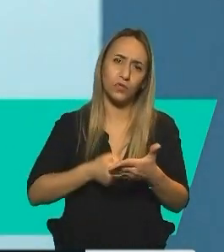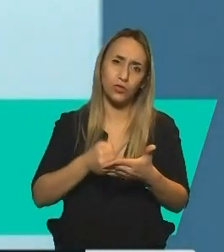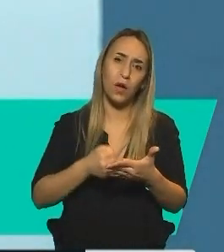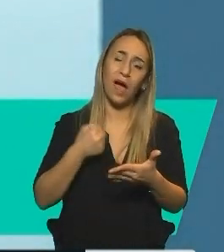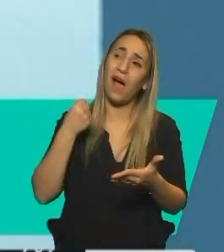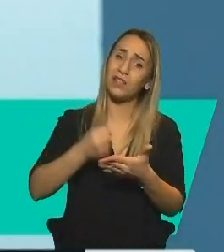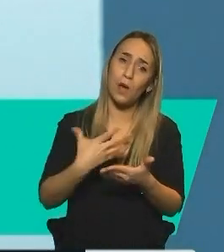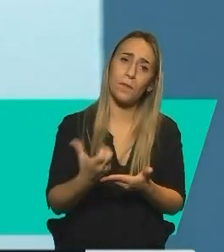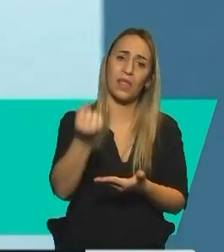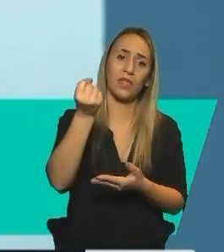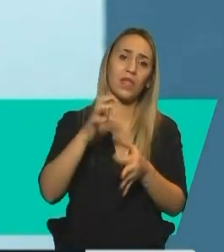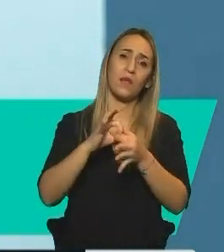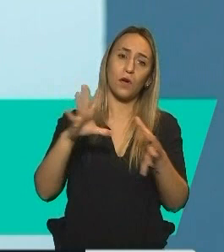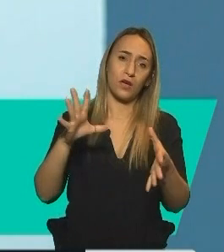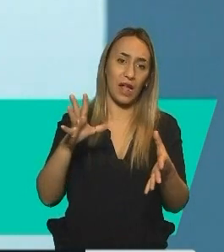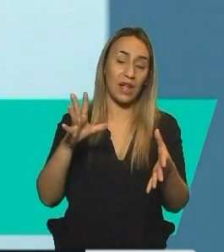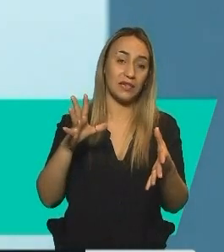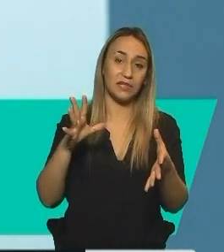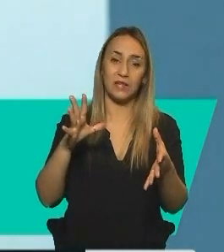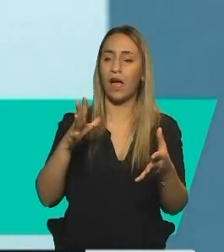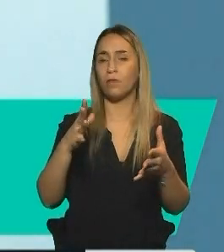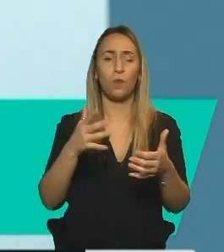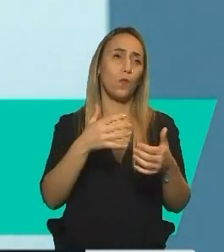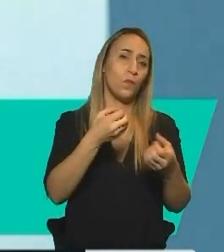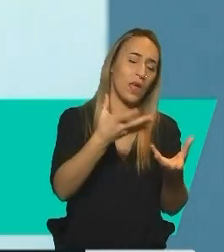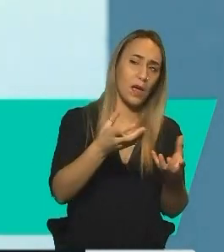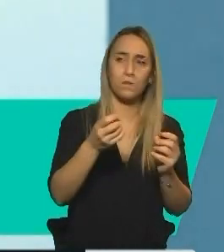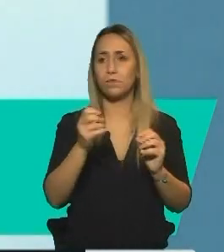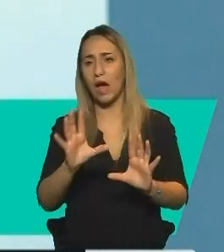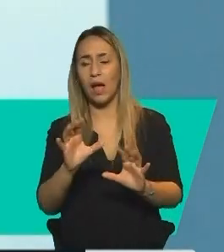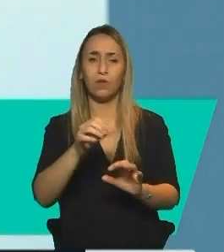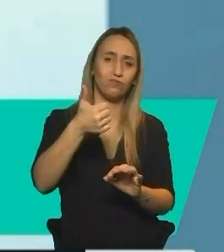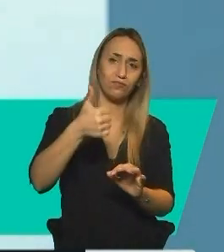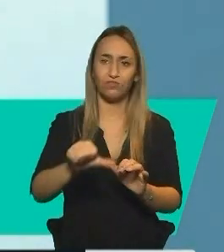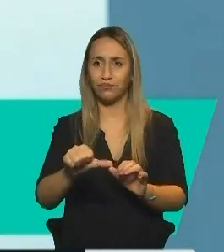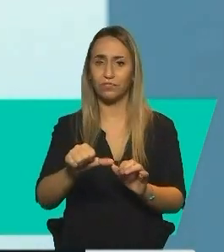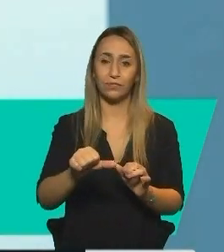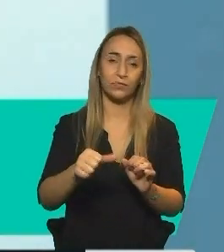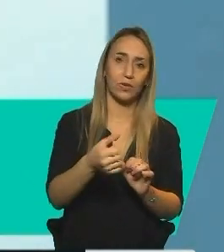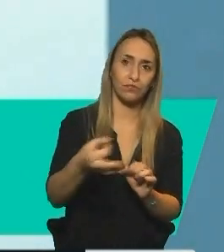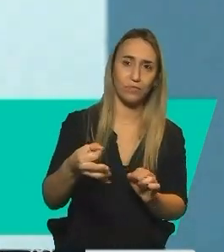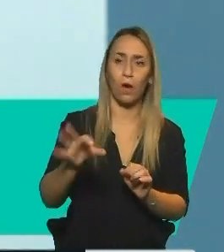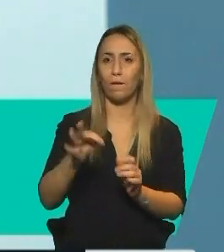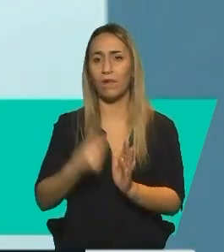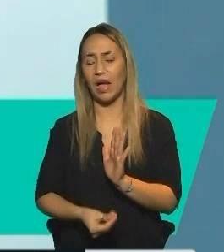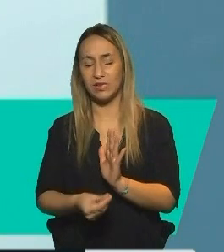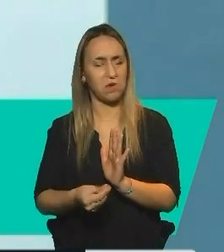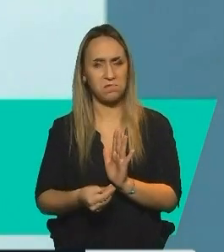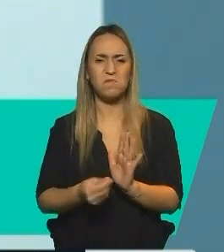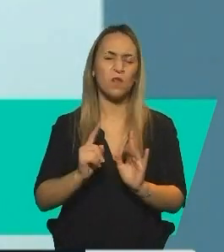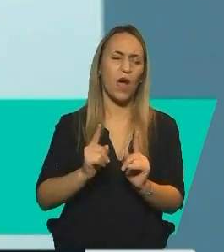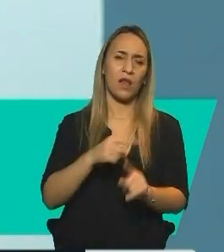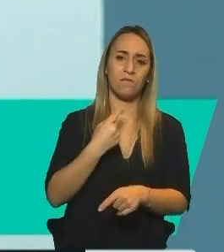democracia, donde podamos, con mal o bien, con errores y con aciertos, elegir a nuestras autoridades